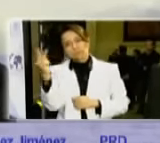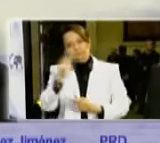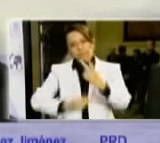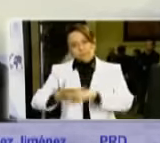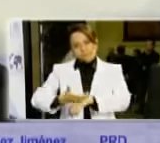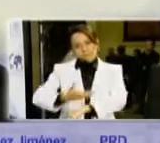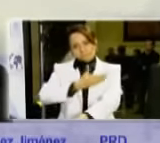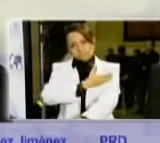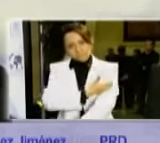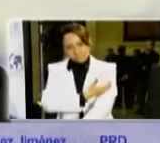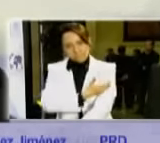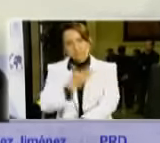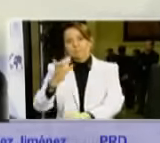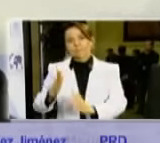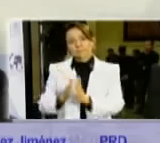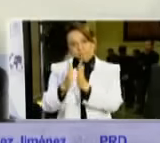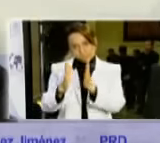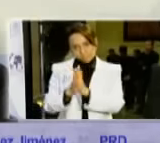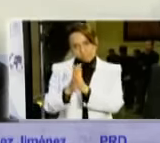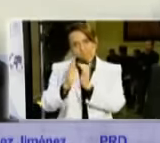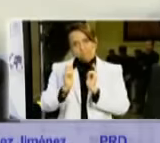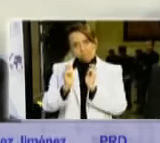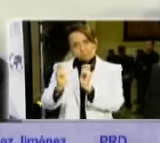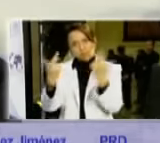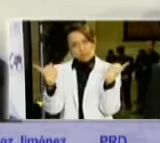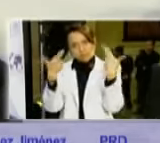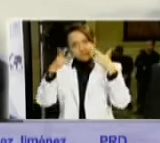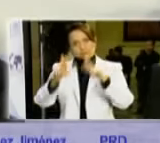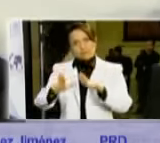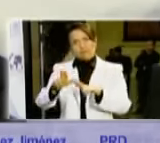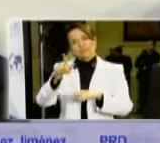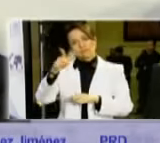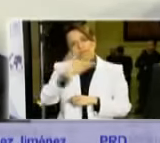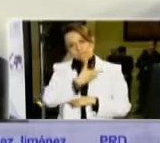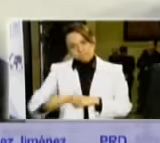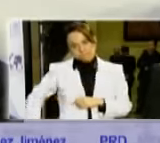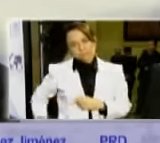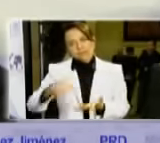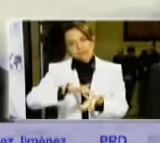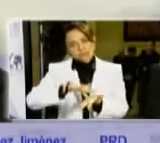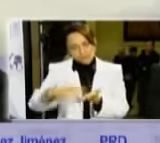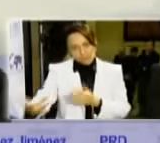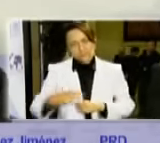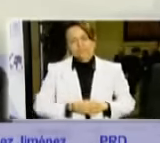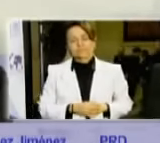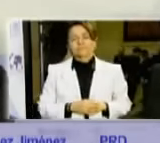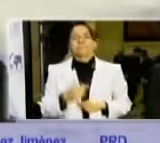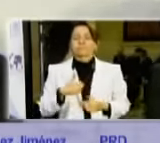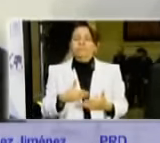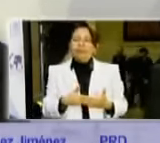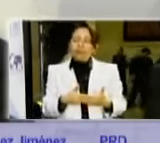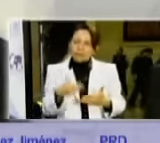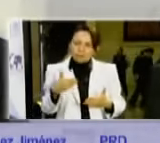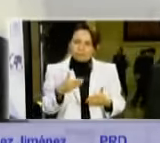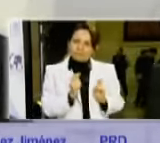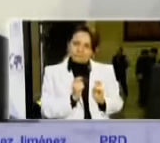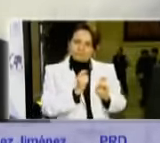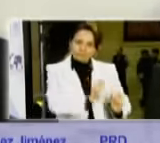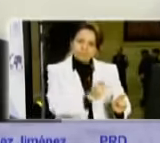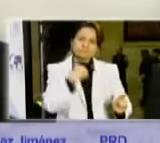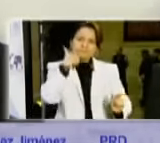diplomático nos acompañan. Voy a leer la semblanza de